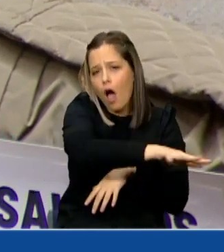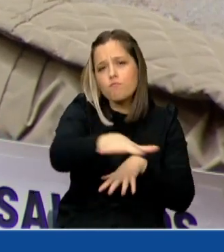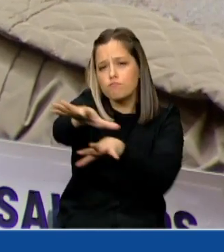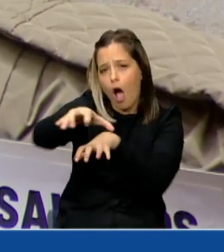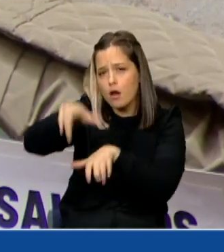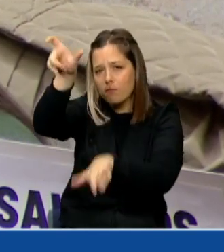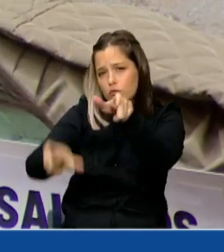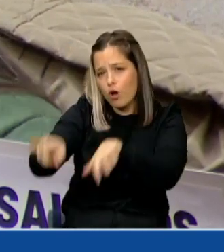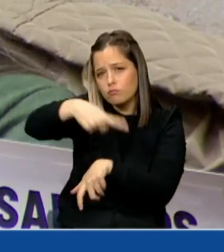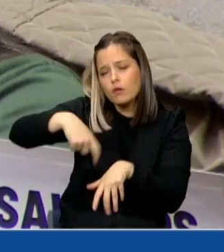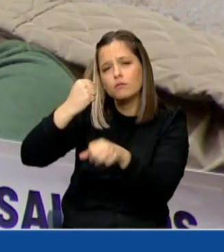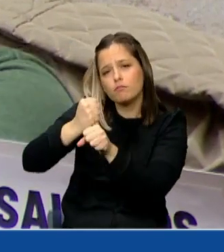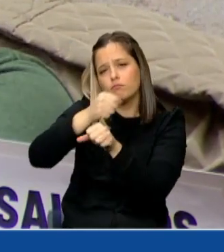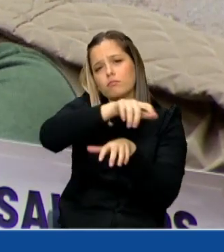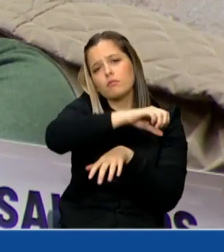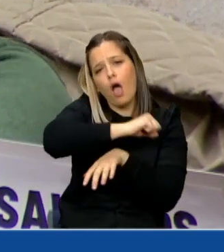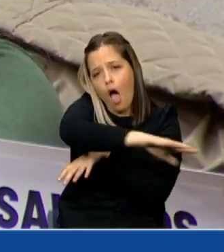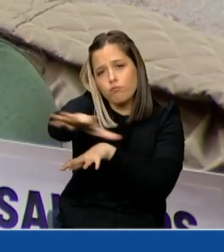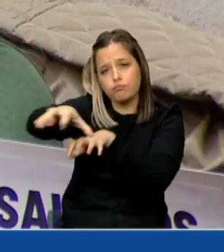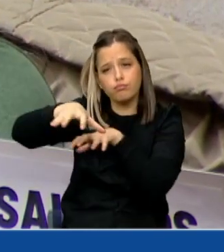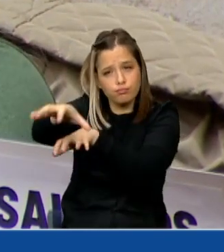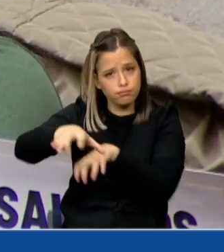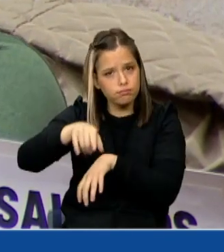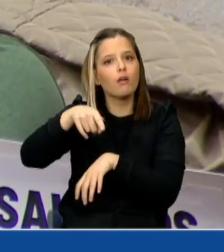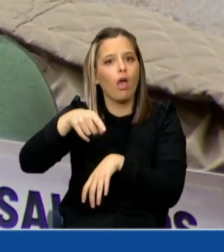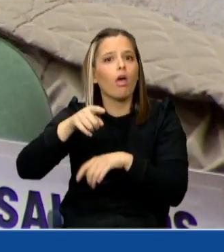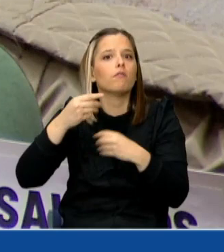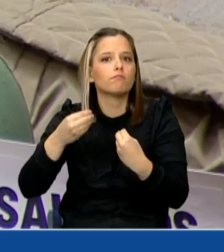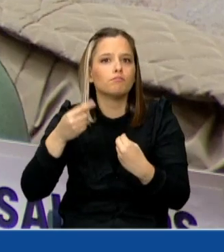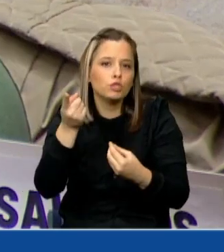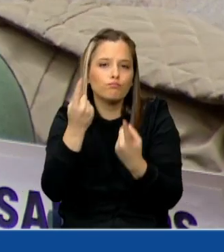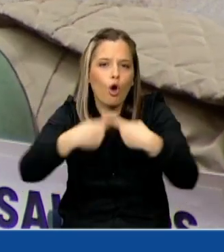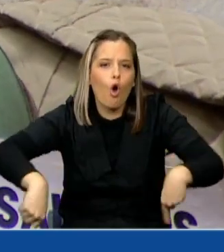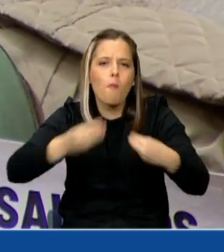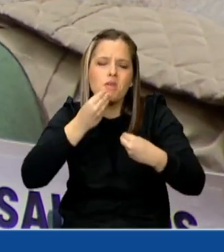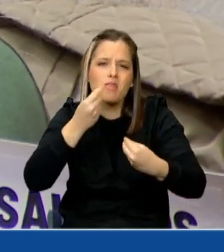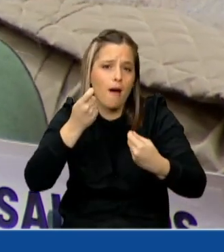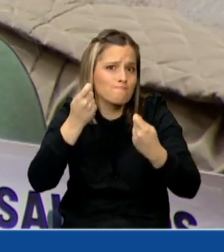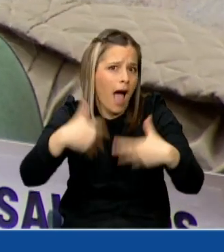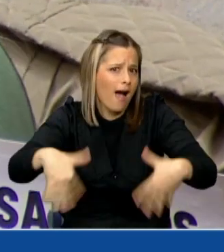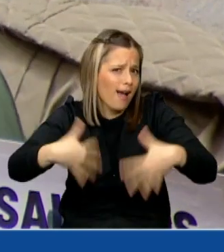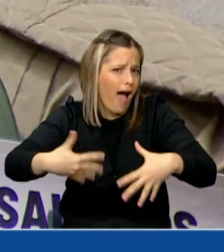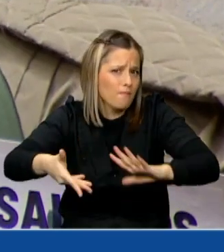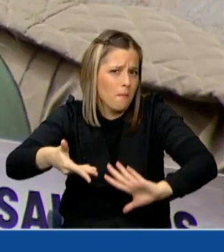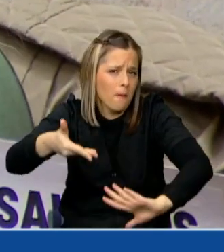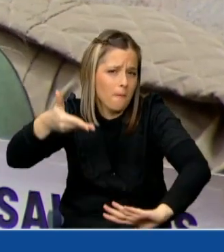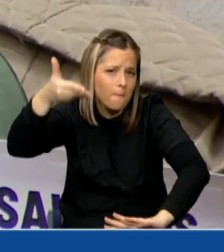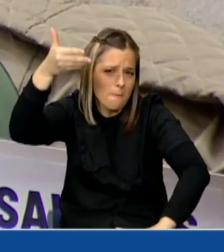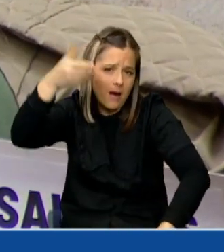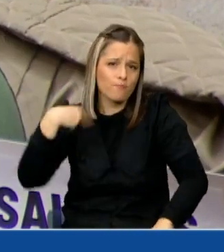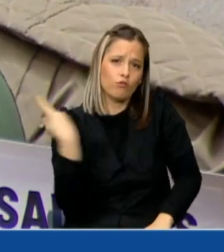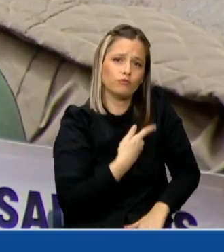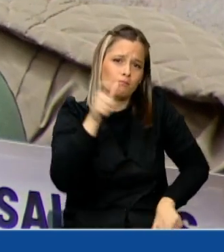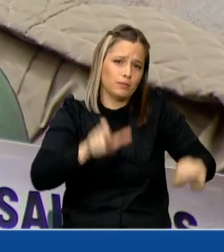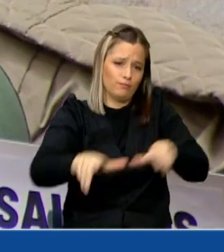presiona para una nueva devaluación, encareciendo el precio de los alimentos, que por supuesto padecemos la